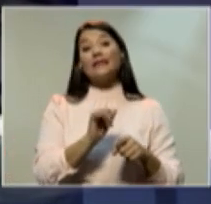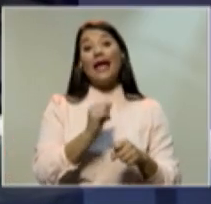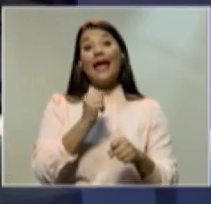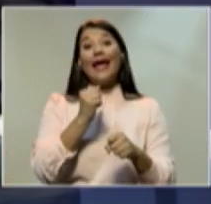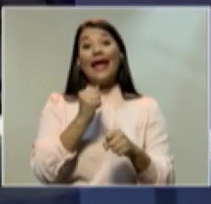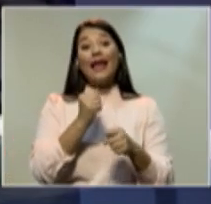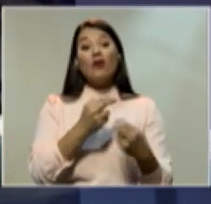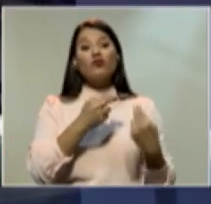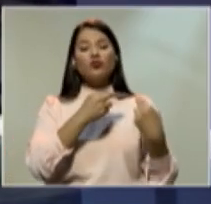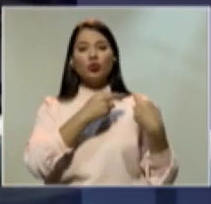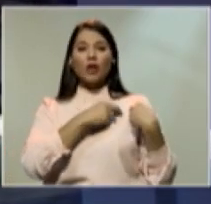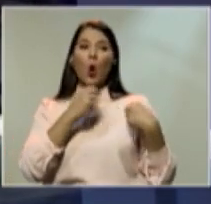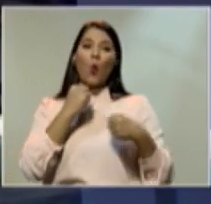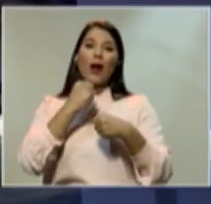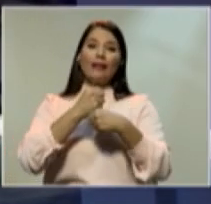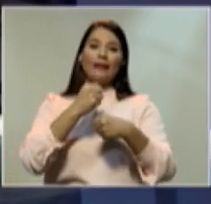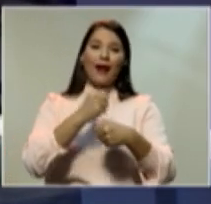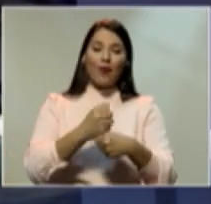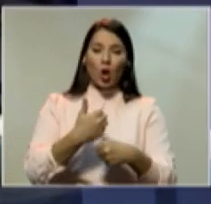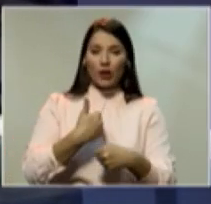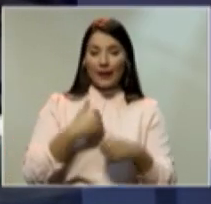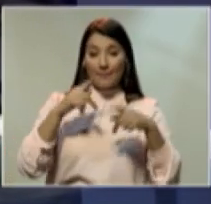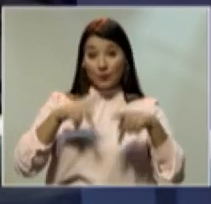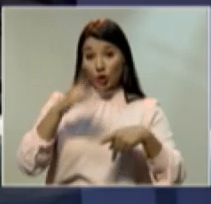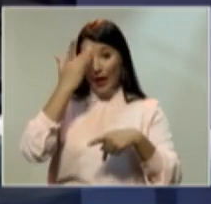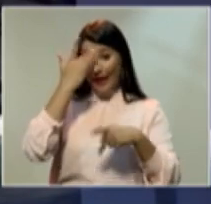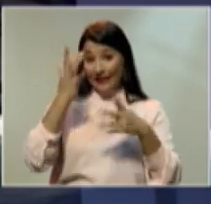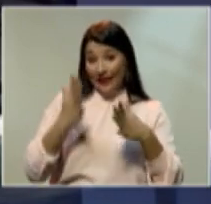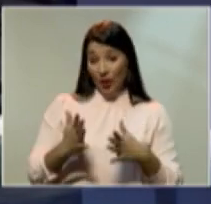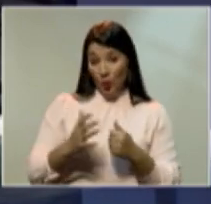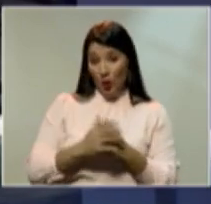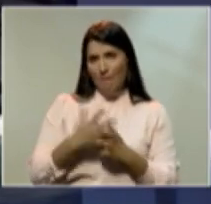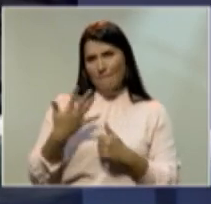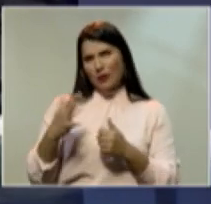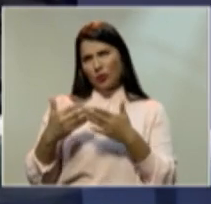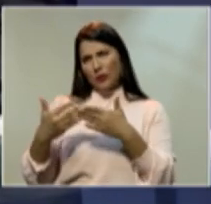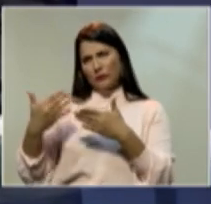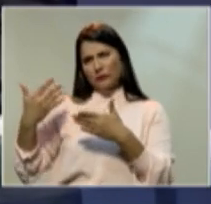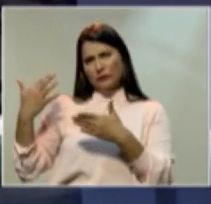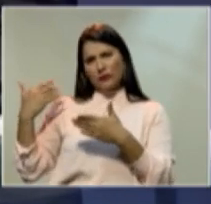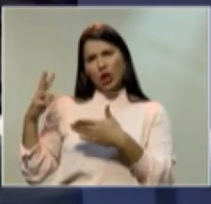intelectuales, probablemente desde hace unos 200 años,